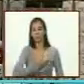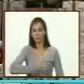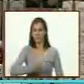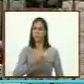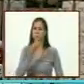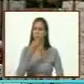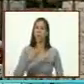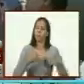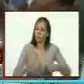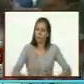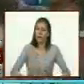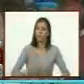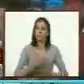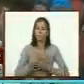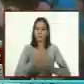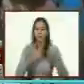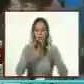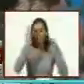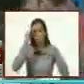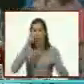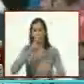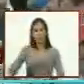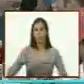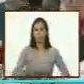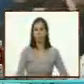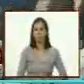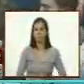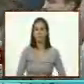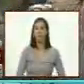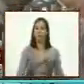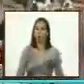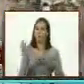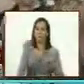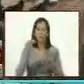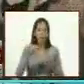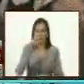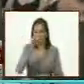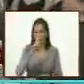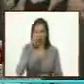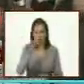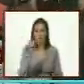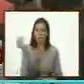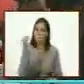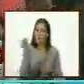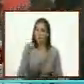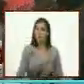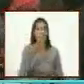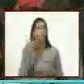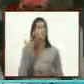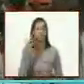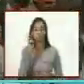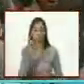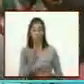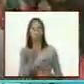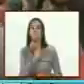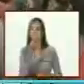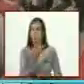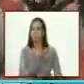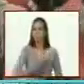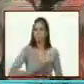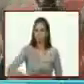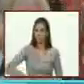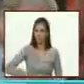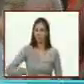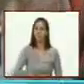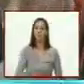y dedicado a su pueblo. Yo le deseo a mi presidente que cumpla muchos más. Estamos orgullosas de él, de verdad que es un buen presidente,